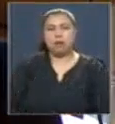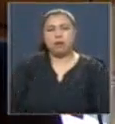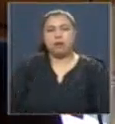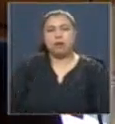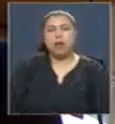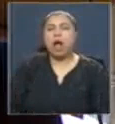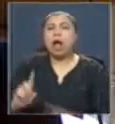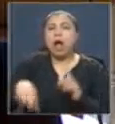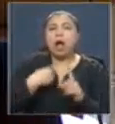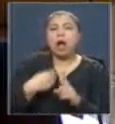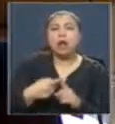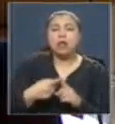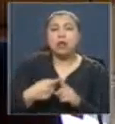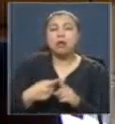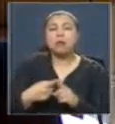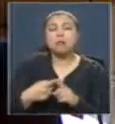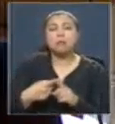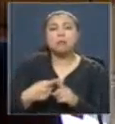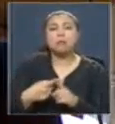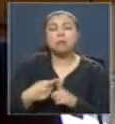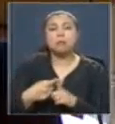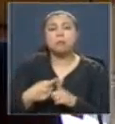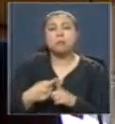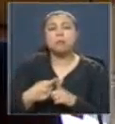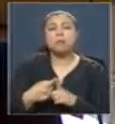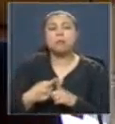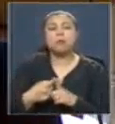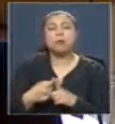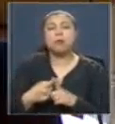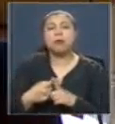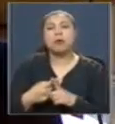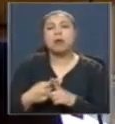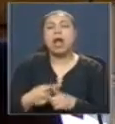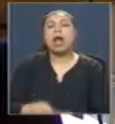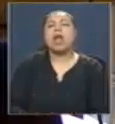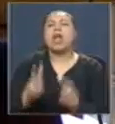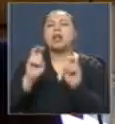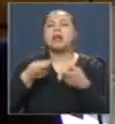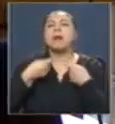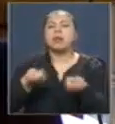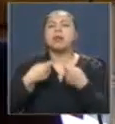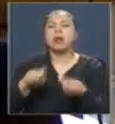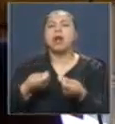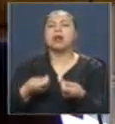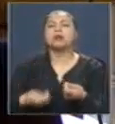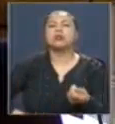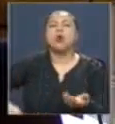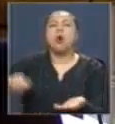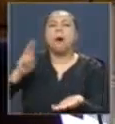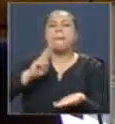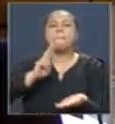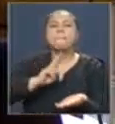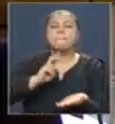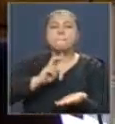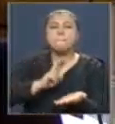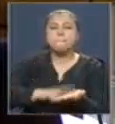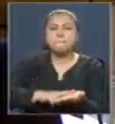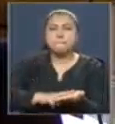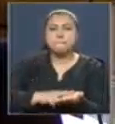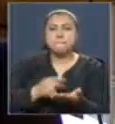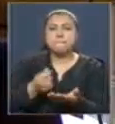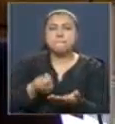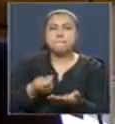Además, a favor, relajar el concepto de gasto necesario para producir la renta. Y podríamos